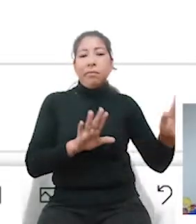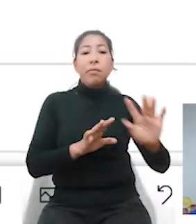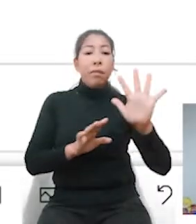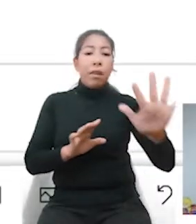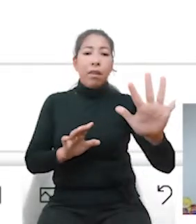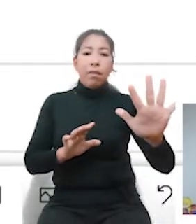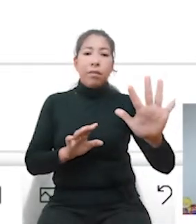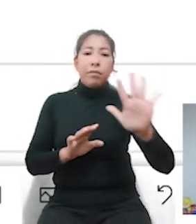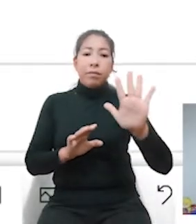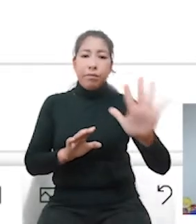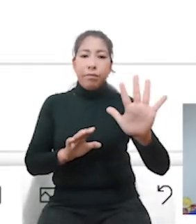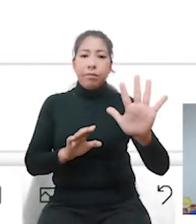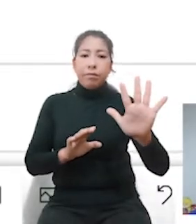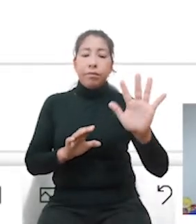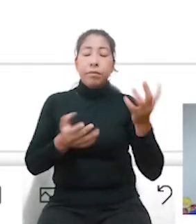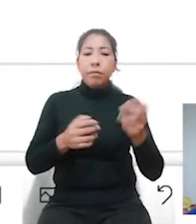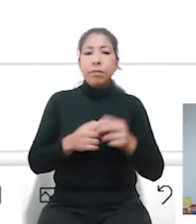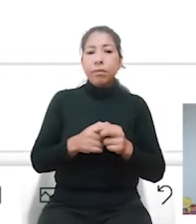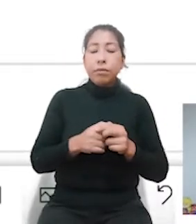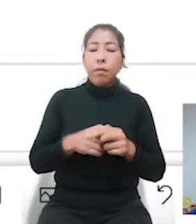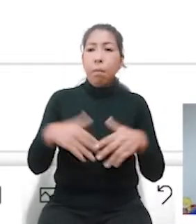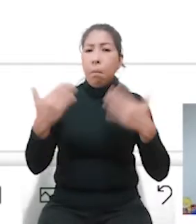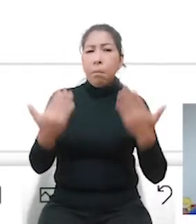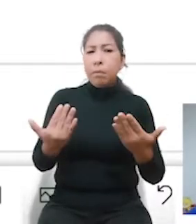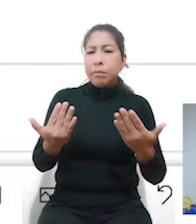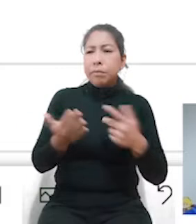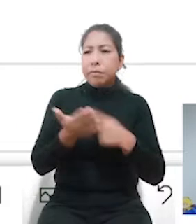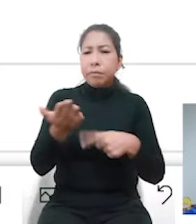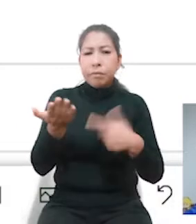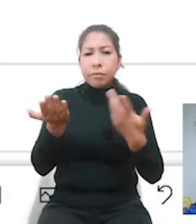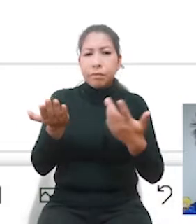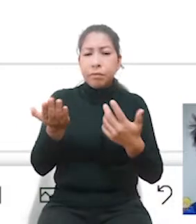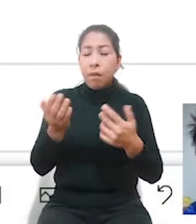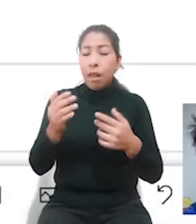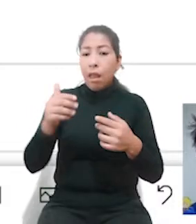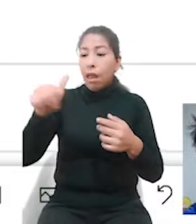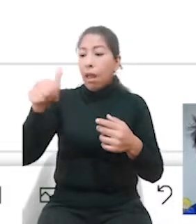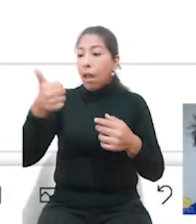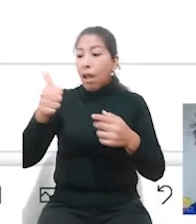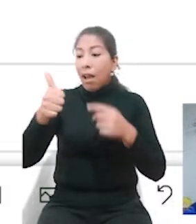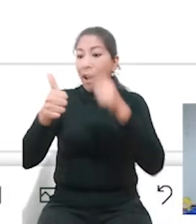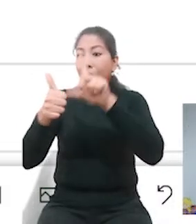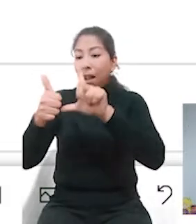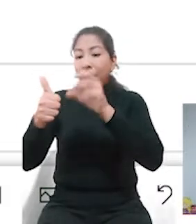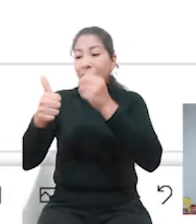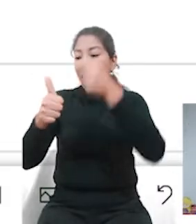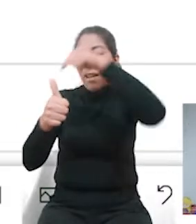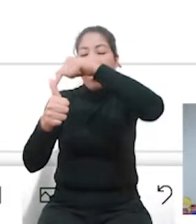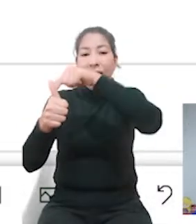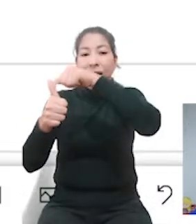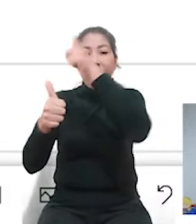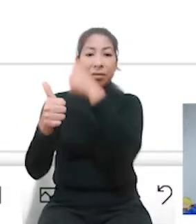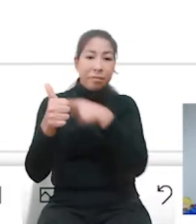da como resultado simplemente 5. ¿Y ahora qué pasa con nuestro 10 que está multiplicando en el primer miembro?